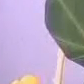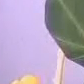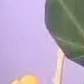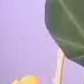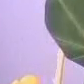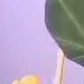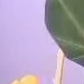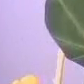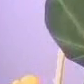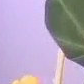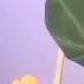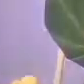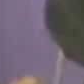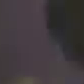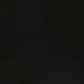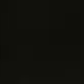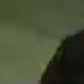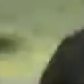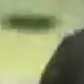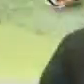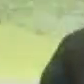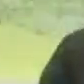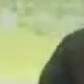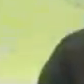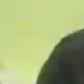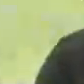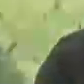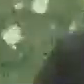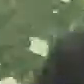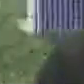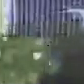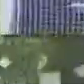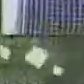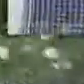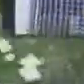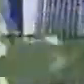¿Quiere usted saber todo lo que sucede en el campeonato?